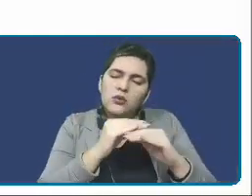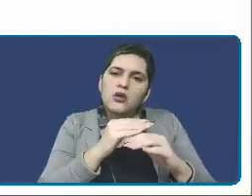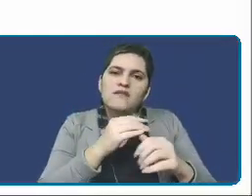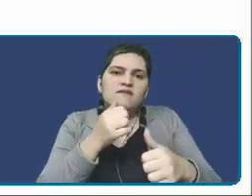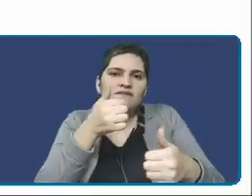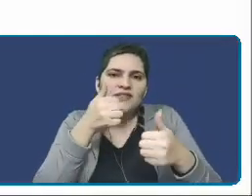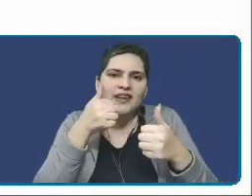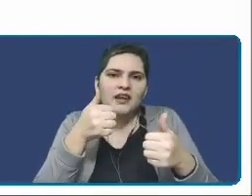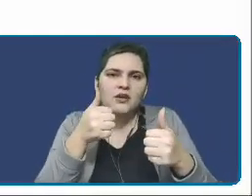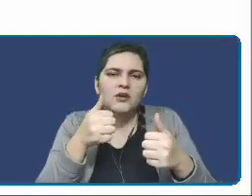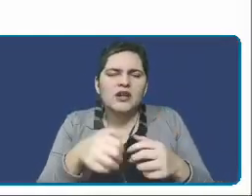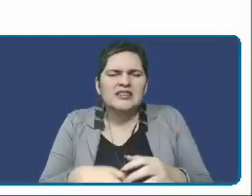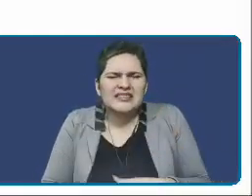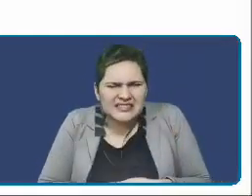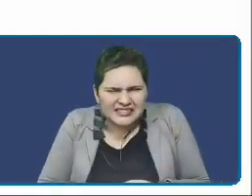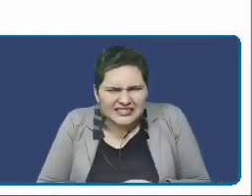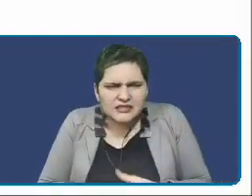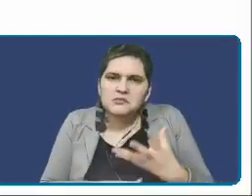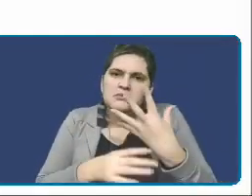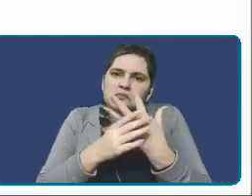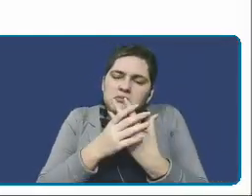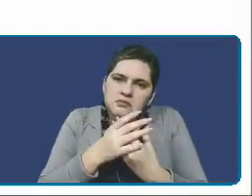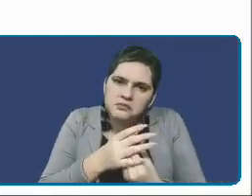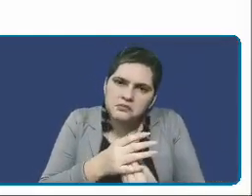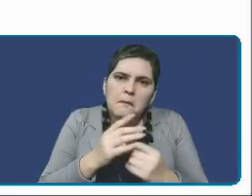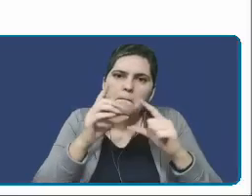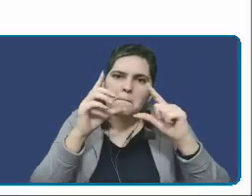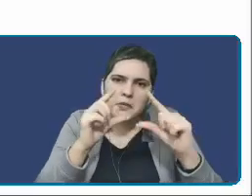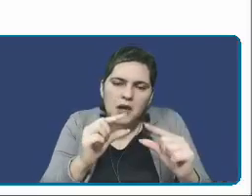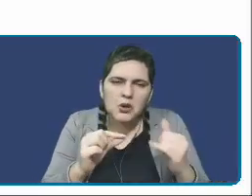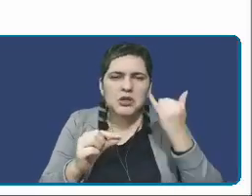la guata, mejoró la irritabilidad,